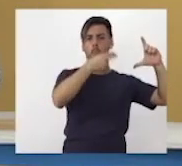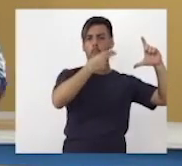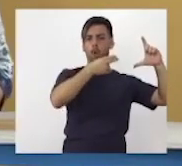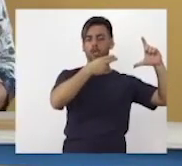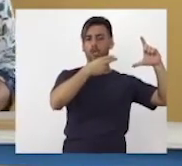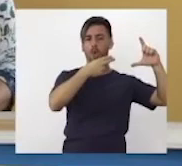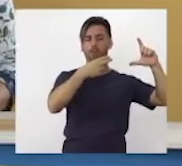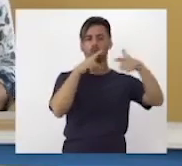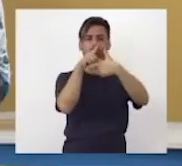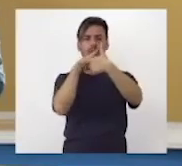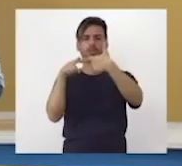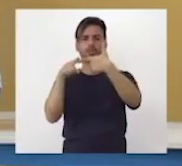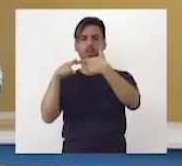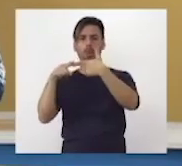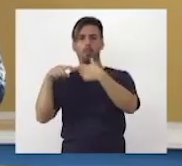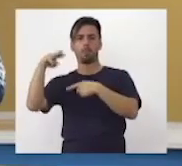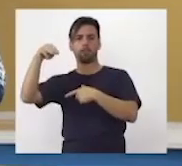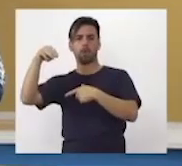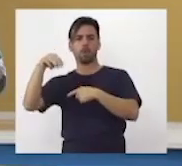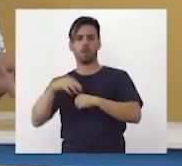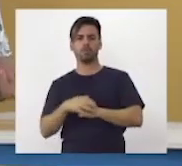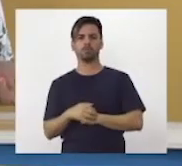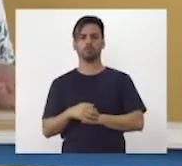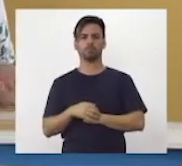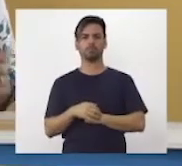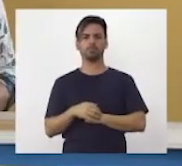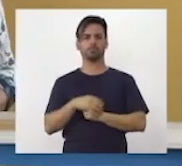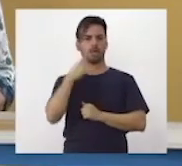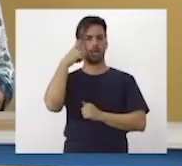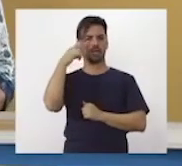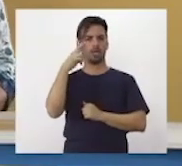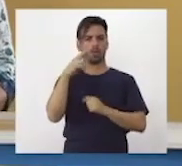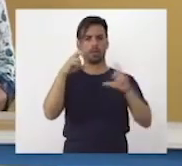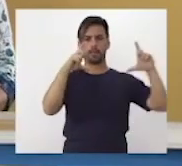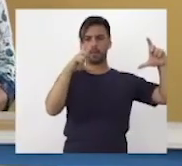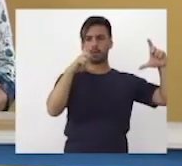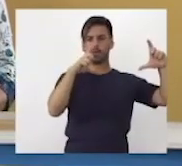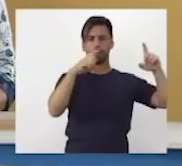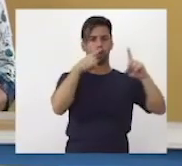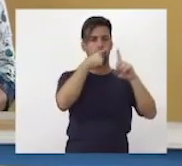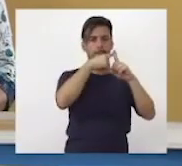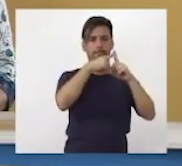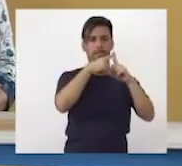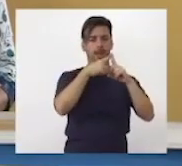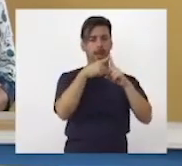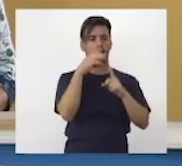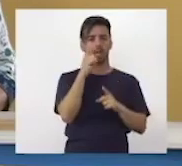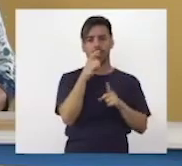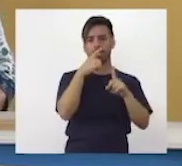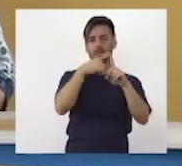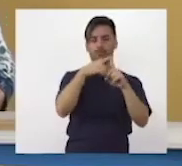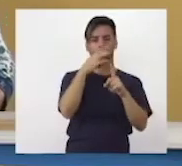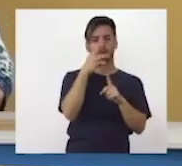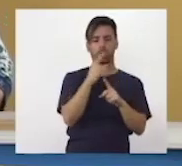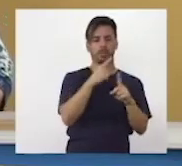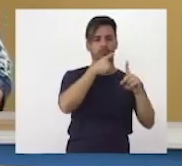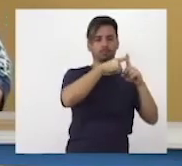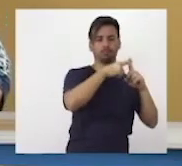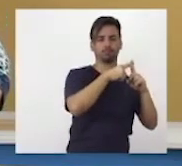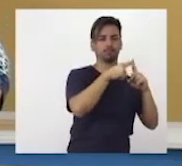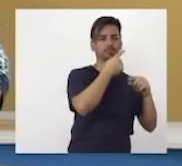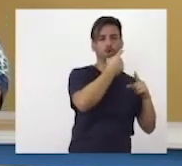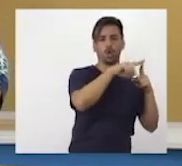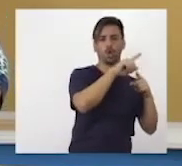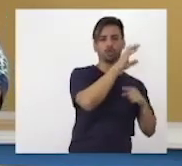aparece más de un término, ¿cómo lo vas a dividir? Por un monomio. ¿Será el procedimiento de